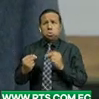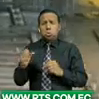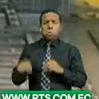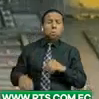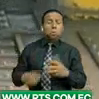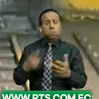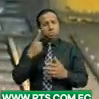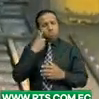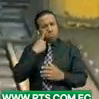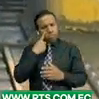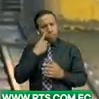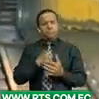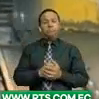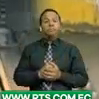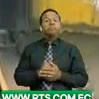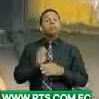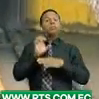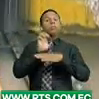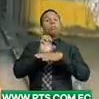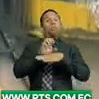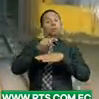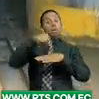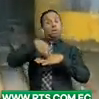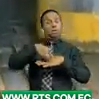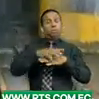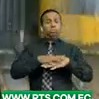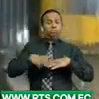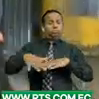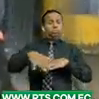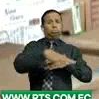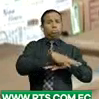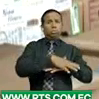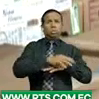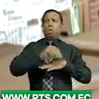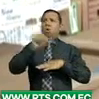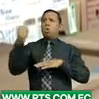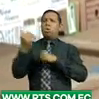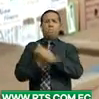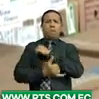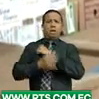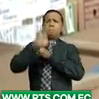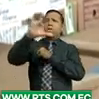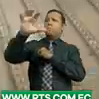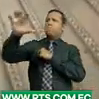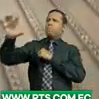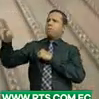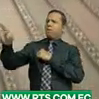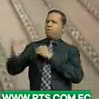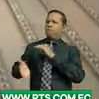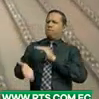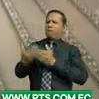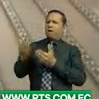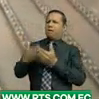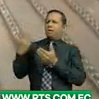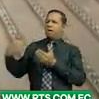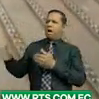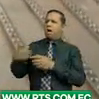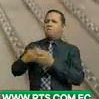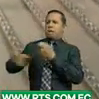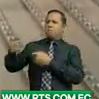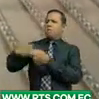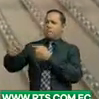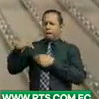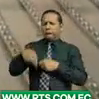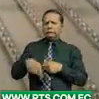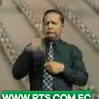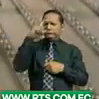país. Ecuador se ve en desventaja comercial con otros países por temas arancelarios. Tratar este asunto es de